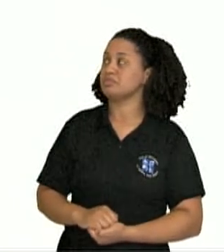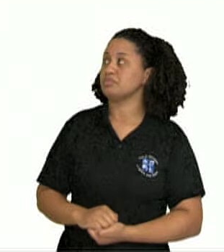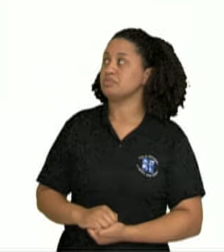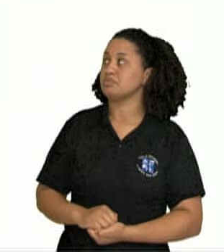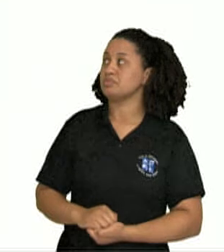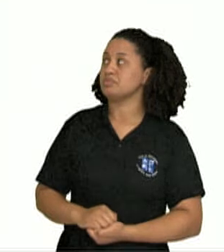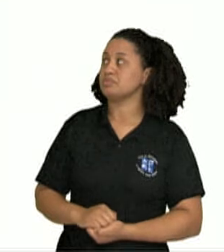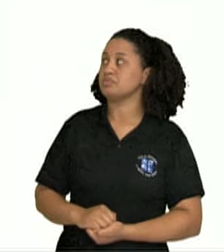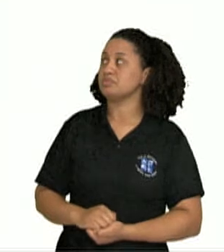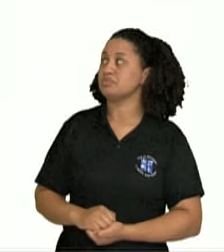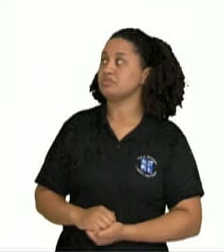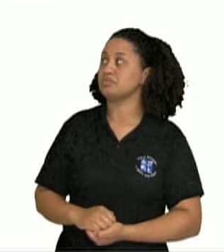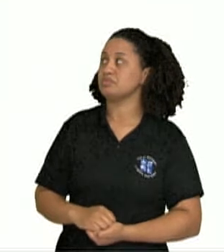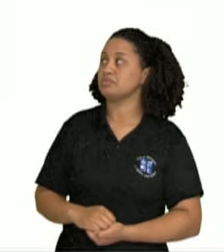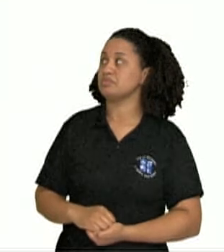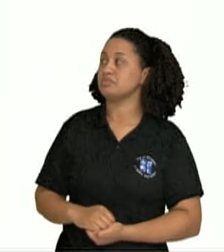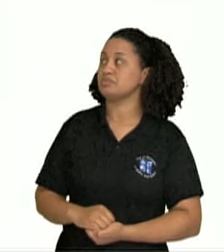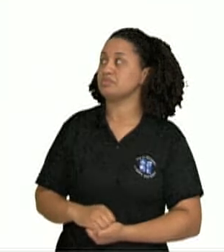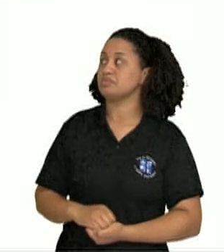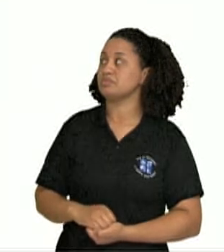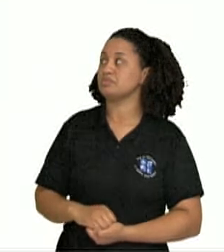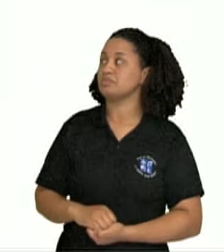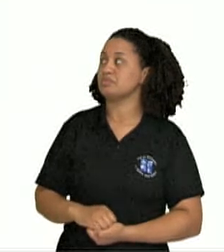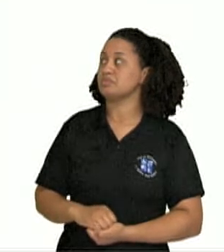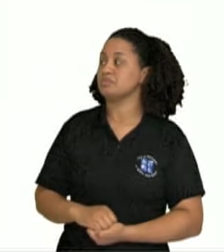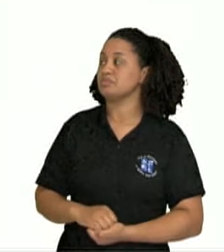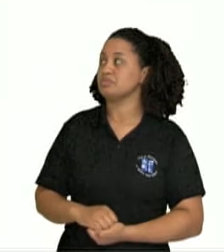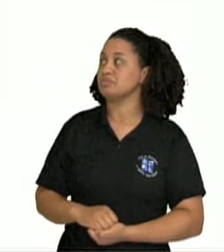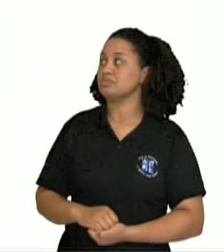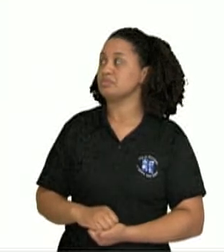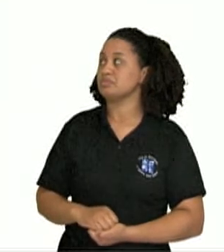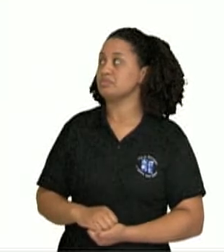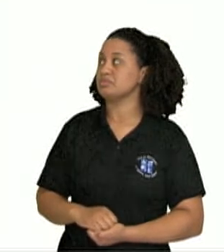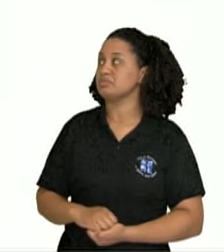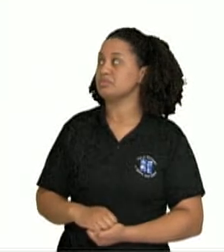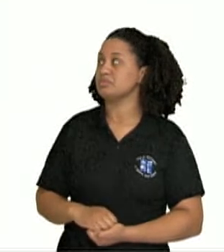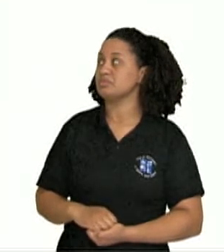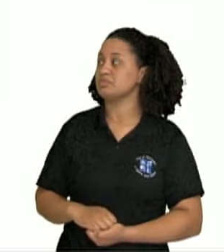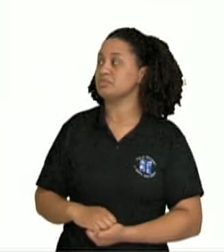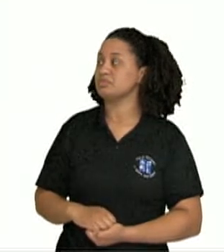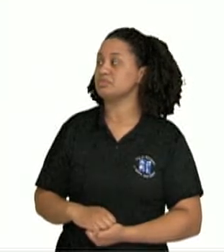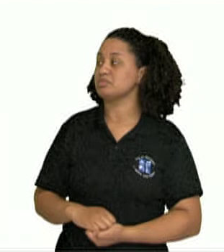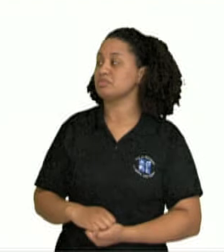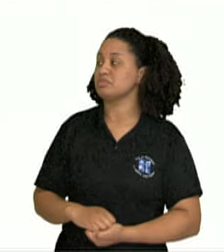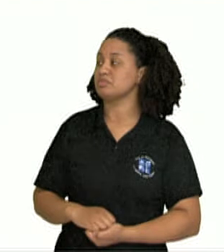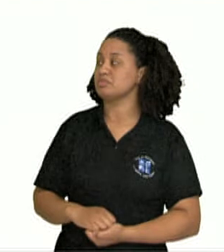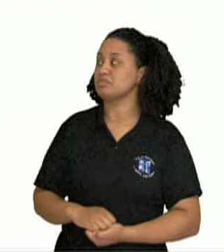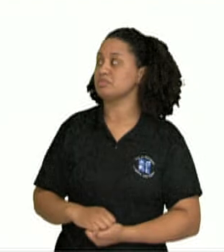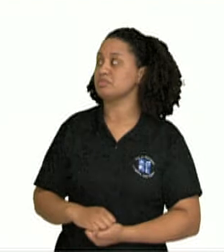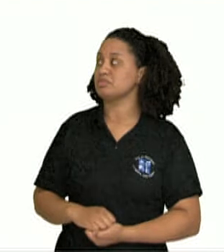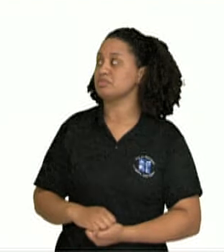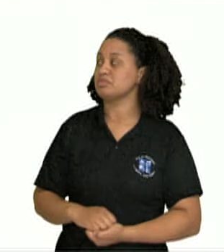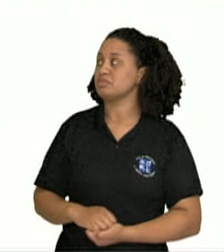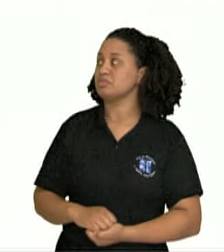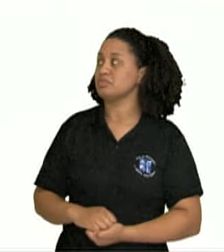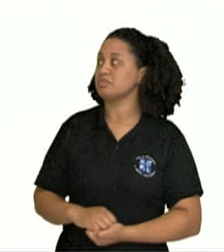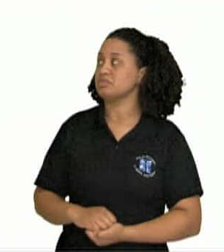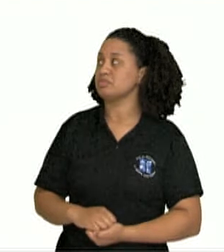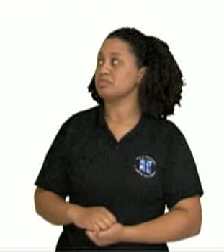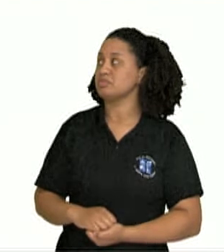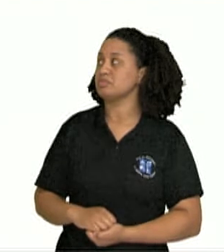abandonar las murallas que te protegieron, vivir la vida y aceptar el reto, recuperar la